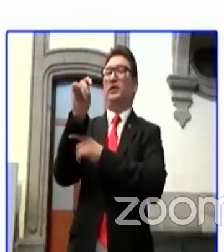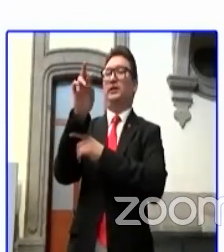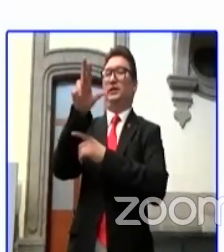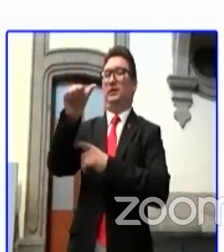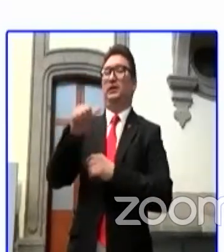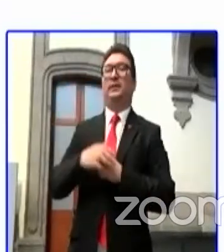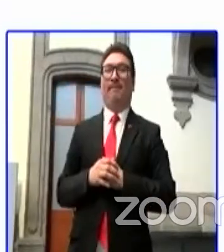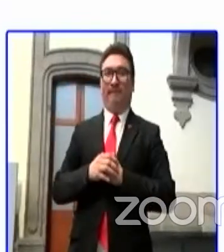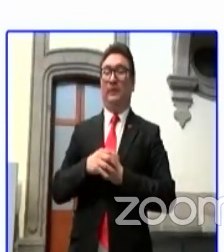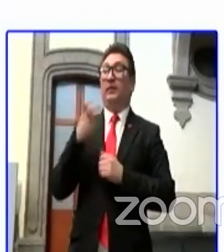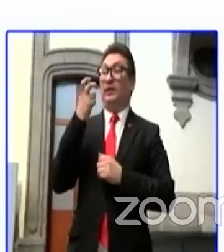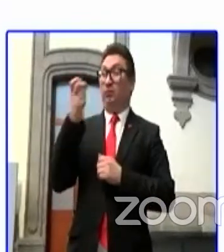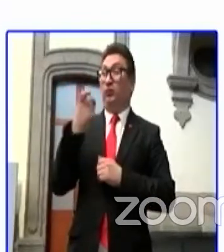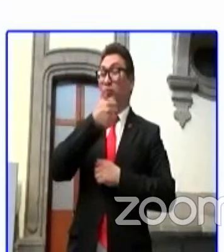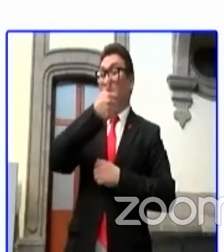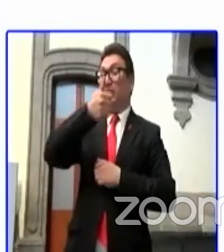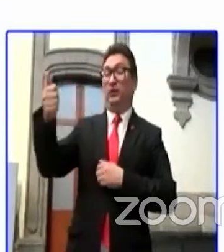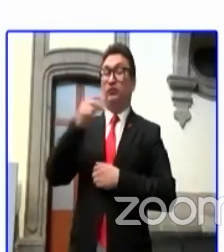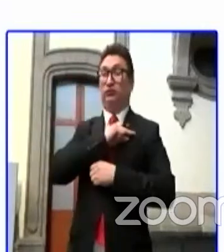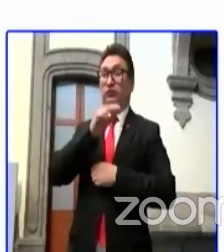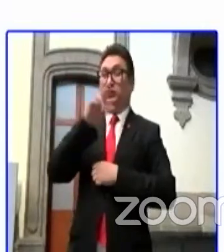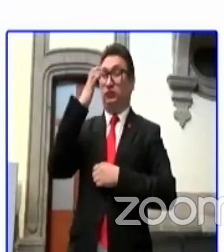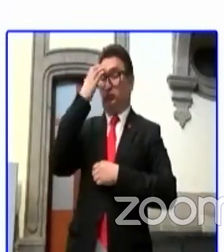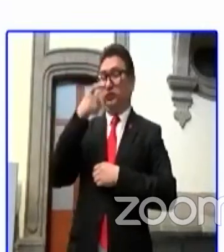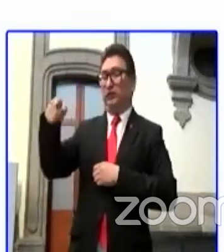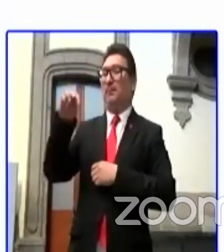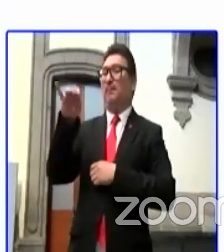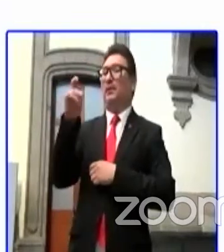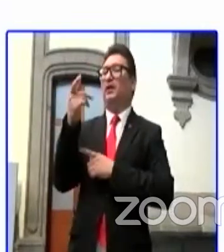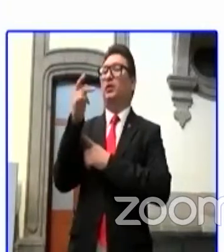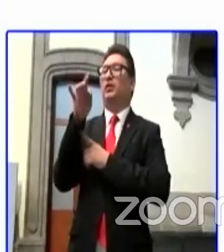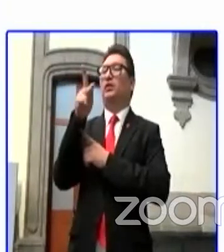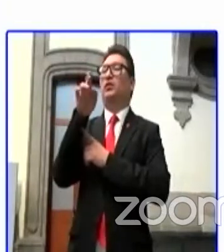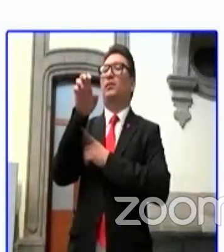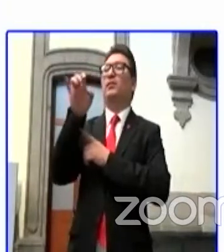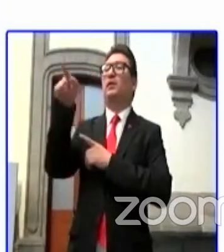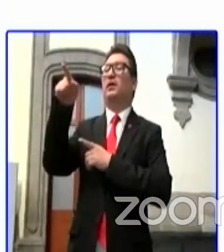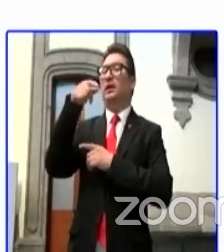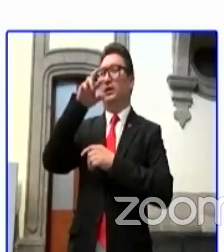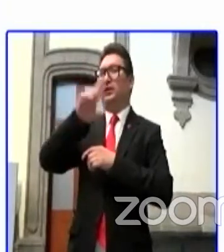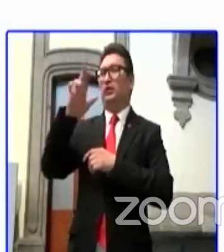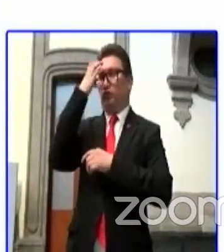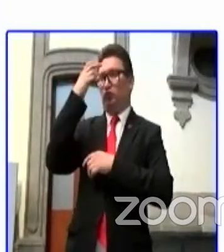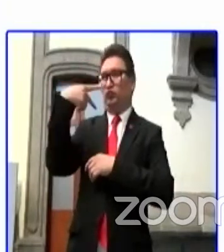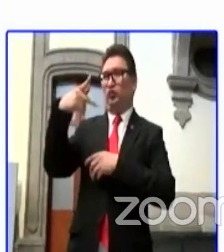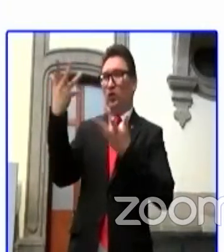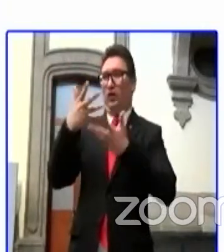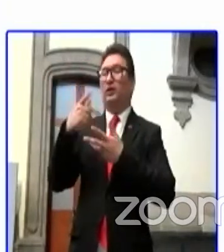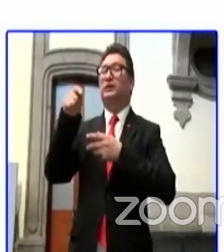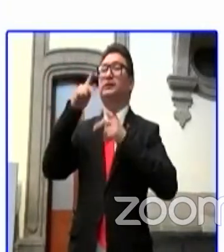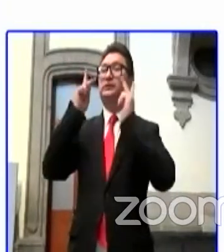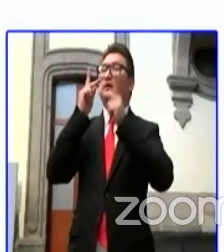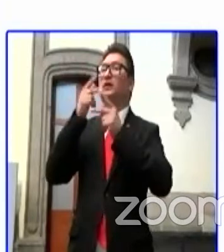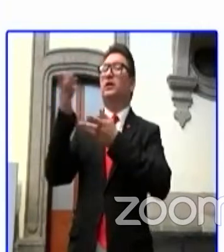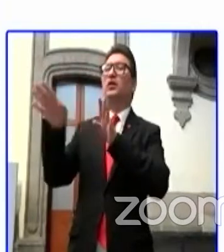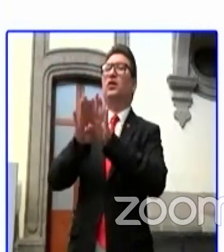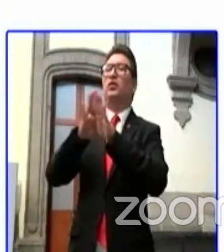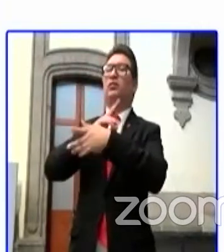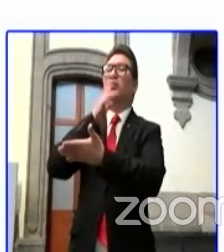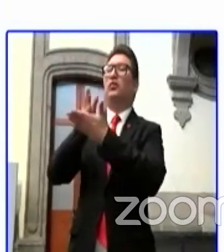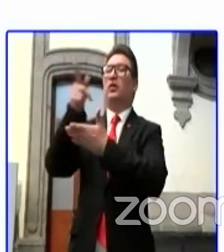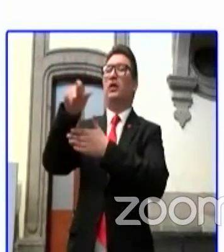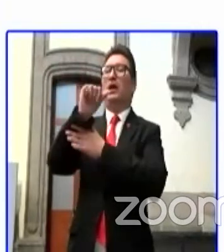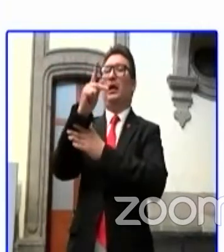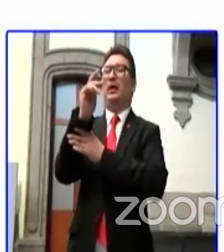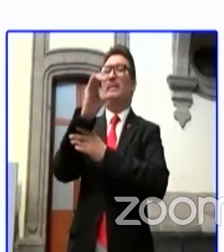Quiero reconocer la iniciativa de María Guadalupe Maldonado, que es que en una visita que realizamos a PAC